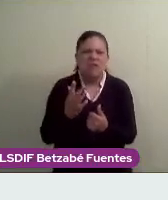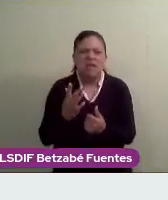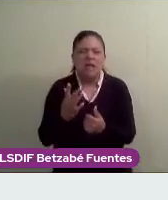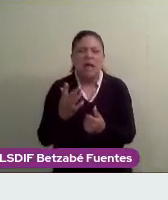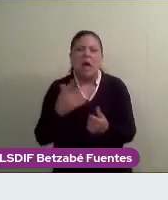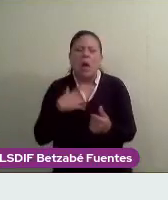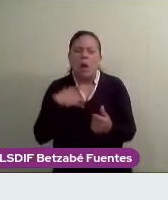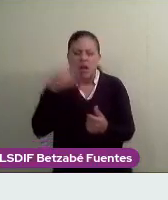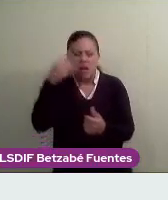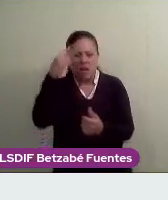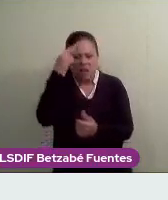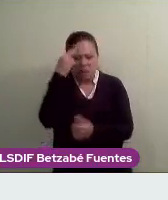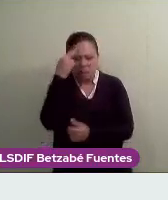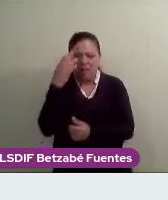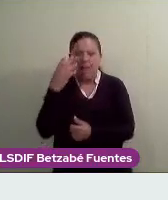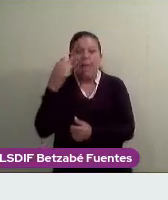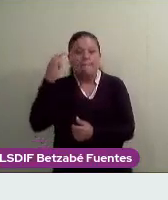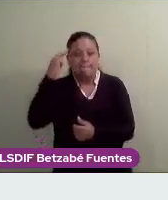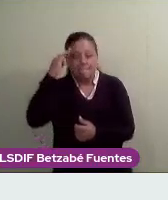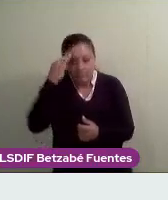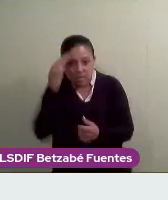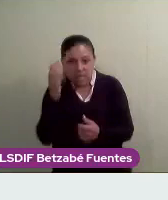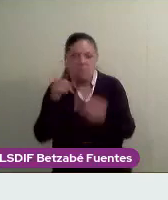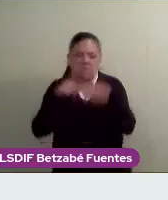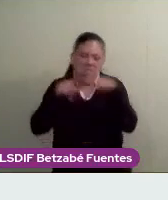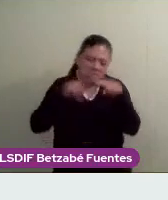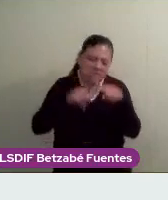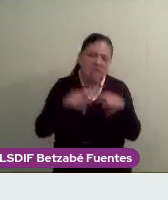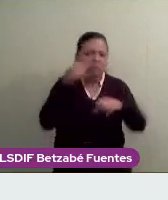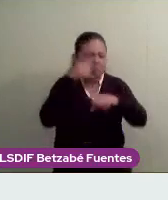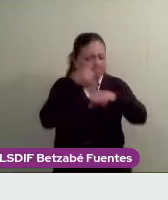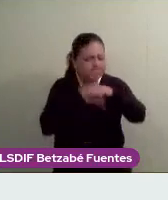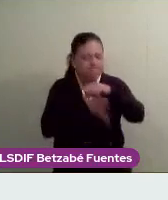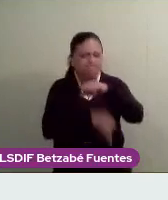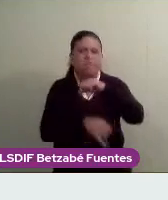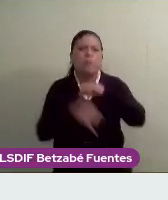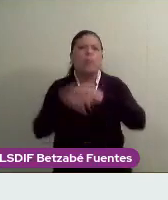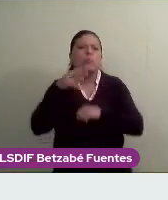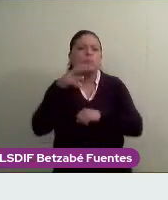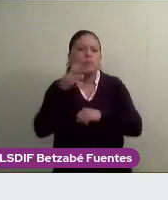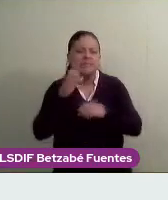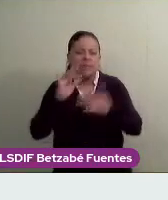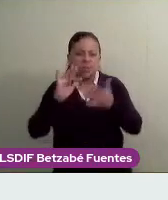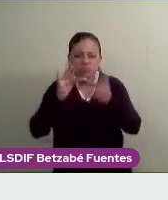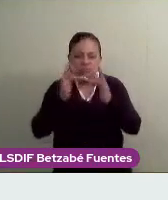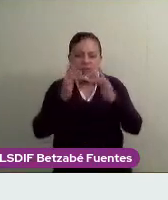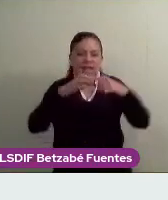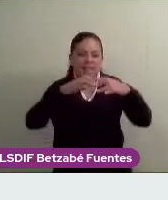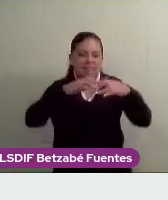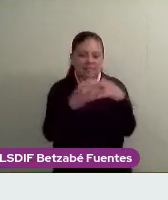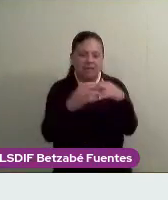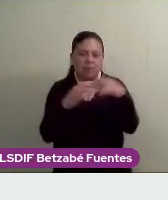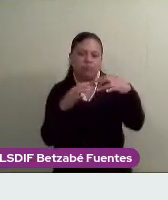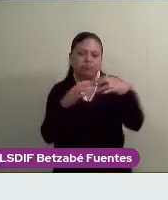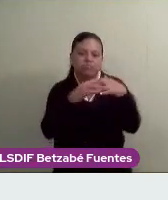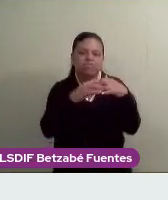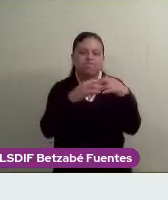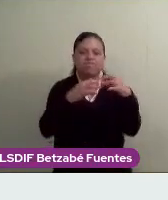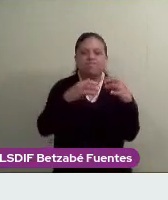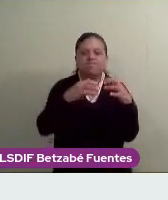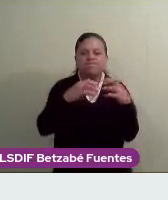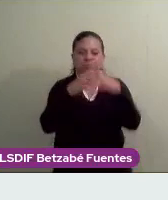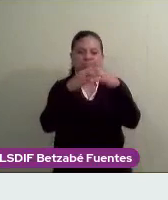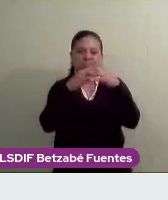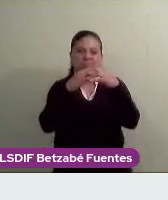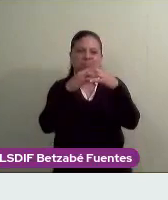racional, la teoría de la mente, la empatía y demás, por esta interconectividad entre uno y otro. Entonces, al momento